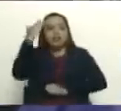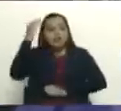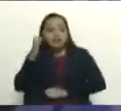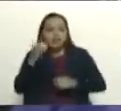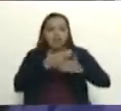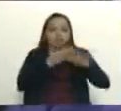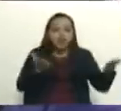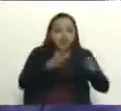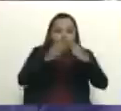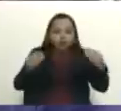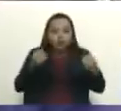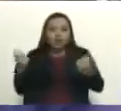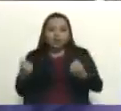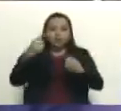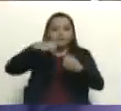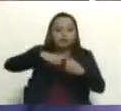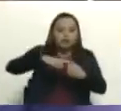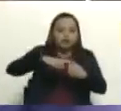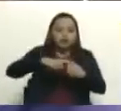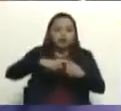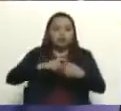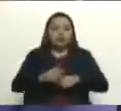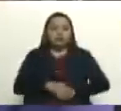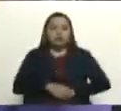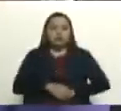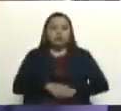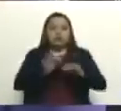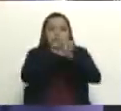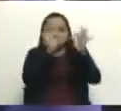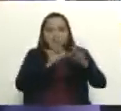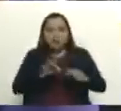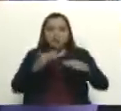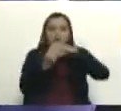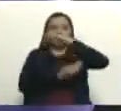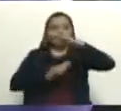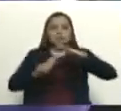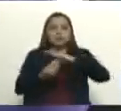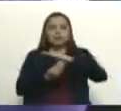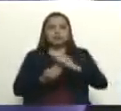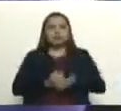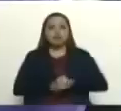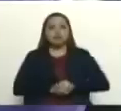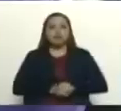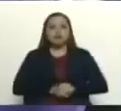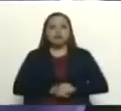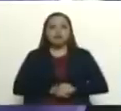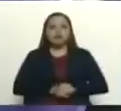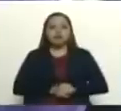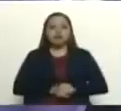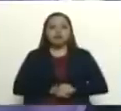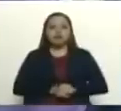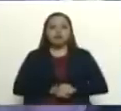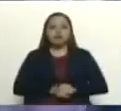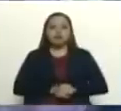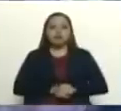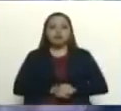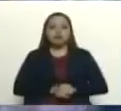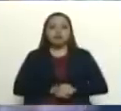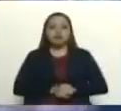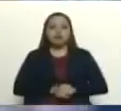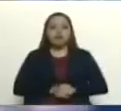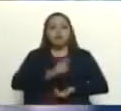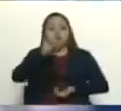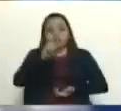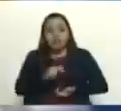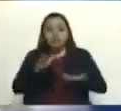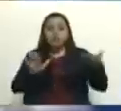La inclusión como principio fundamental. Más recientemente, en